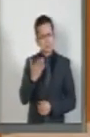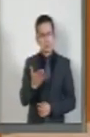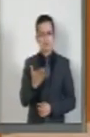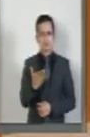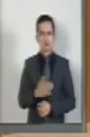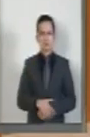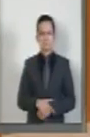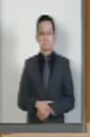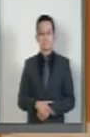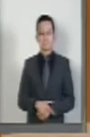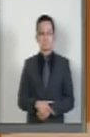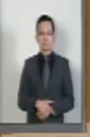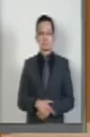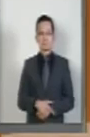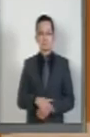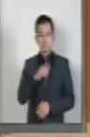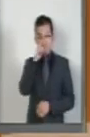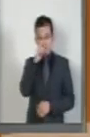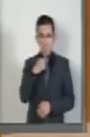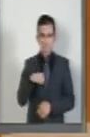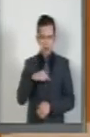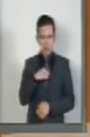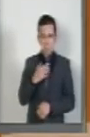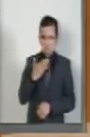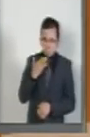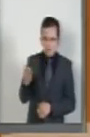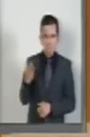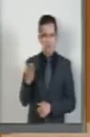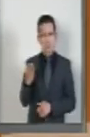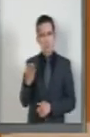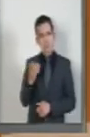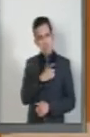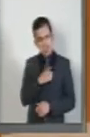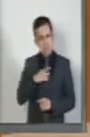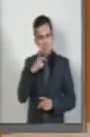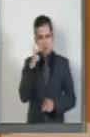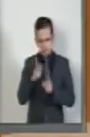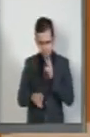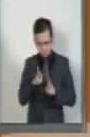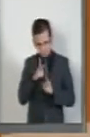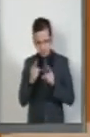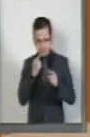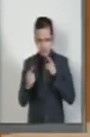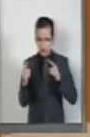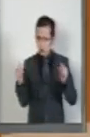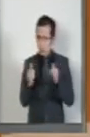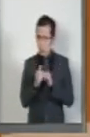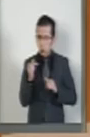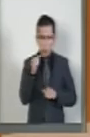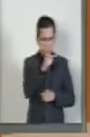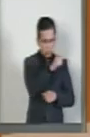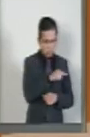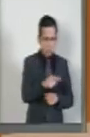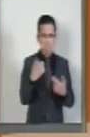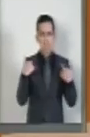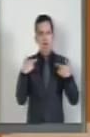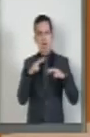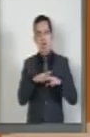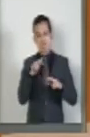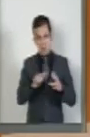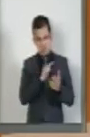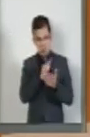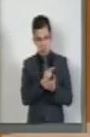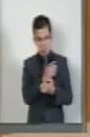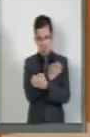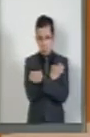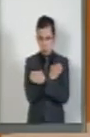deber, demandamos el diálogo con los maestros, que se revise la reforma educativa. La ley